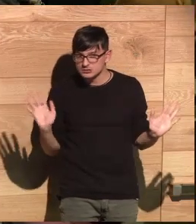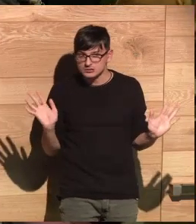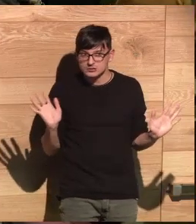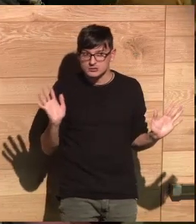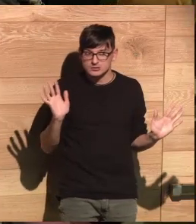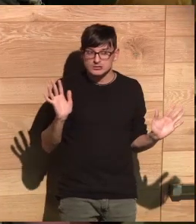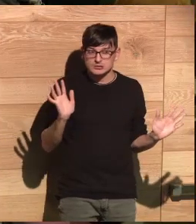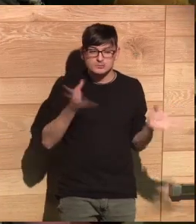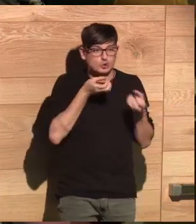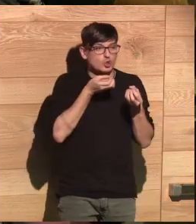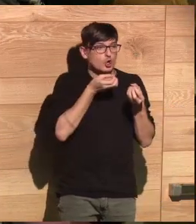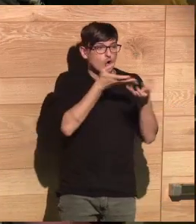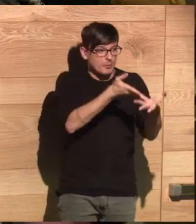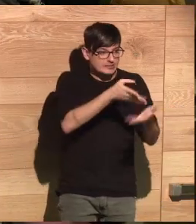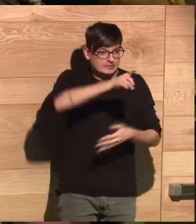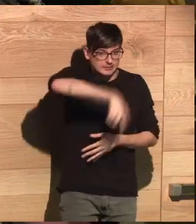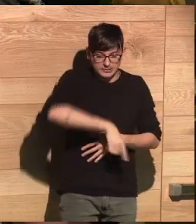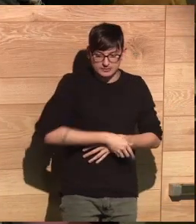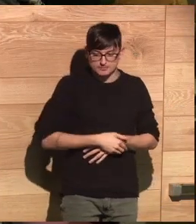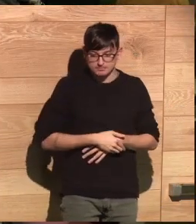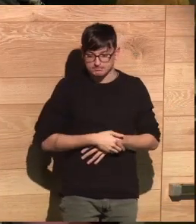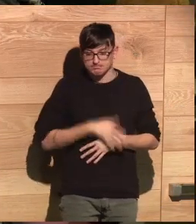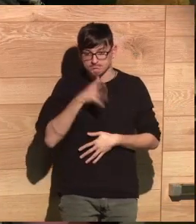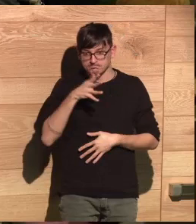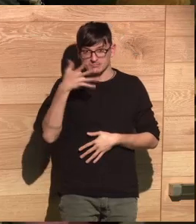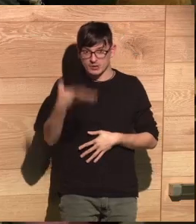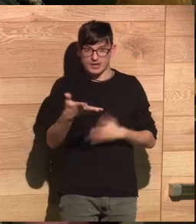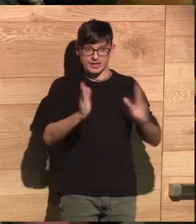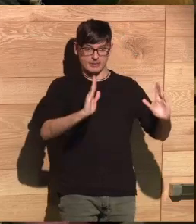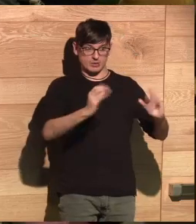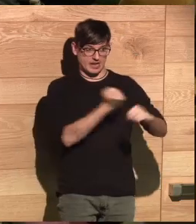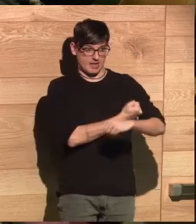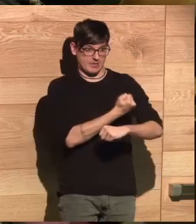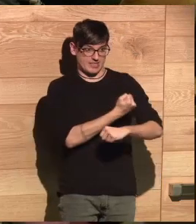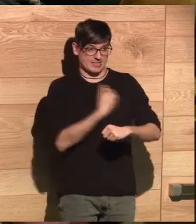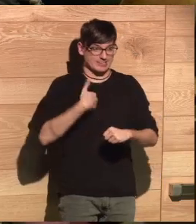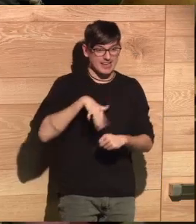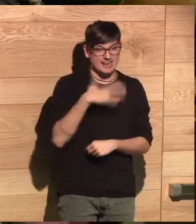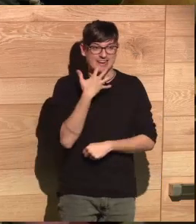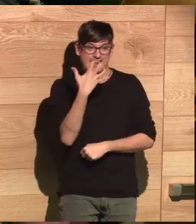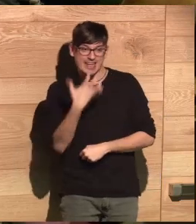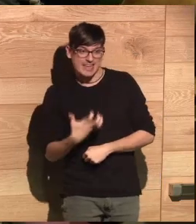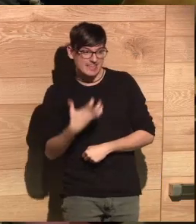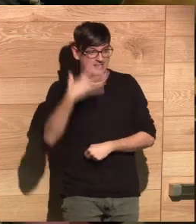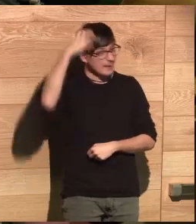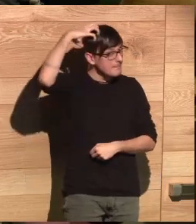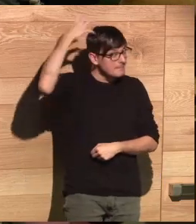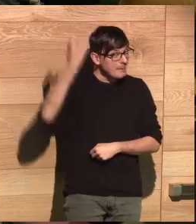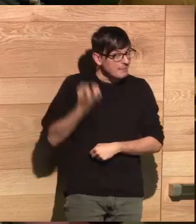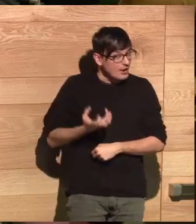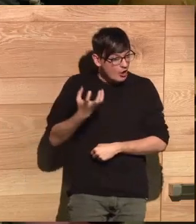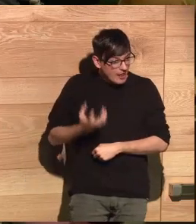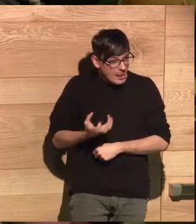Bueno, comentaros también que ahora que estamos en épocas navideñas, que van a llegar los Reyes Magos, Papá Noel, los